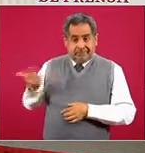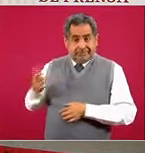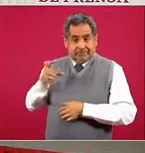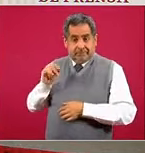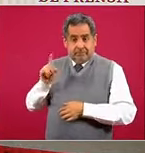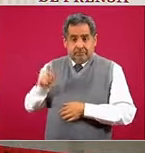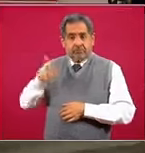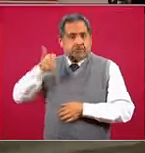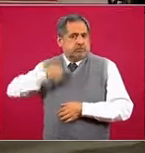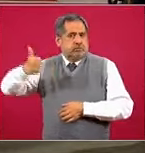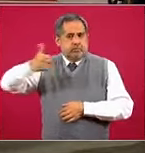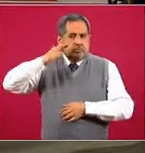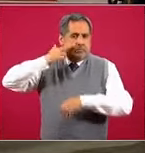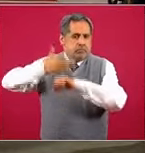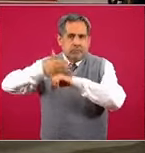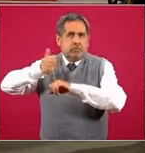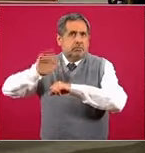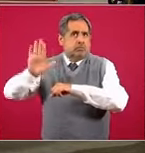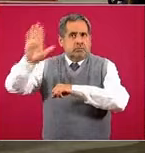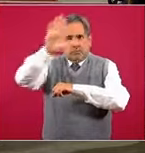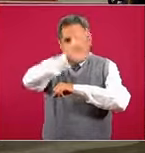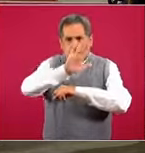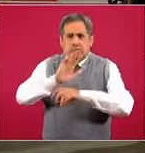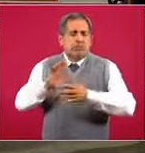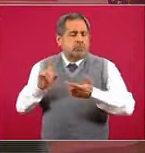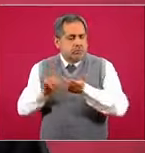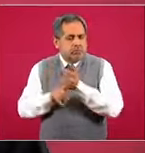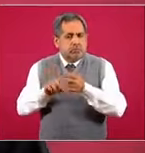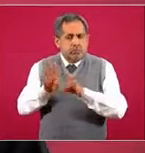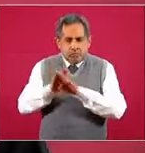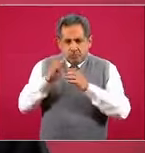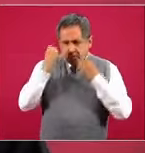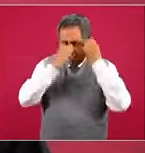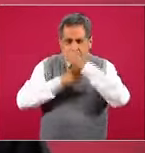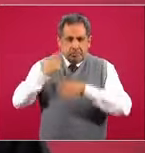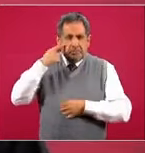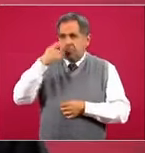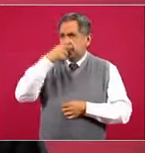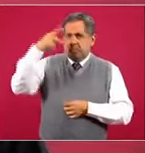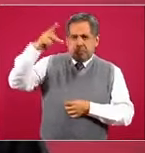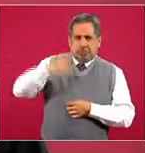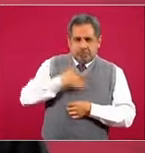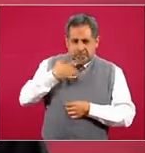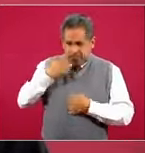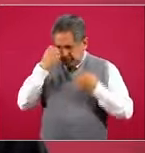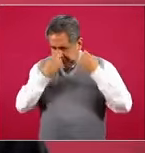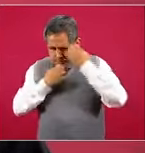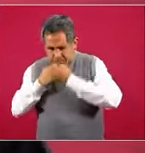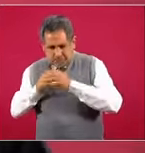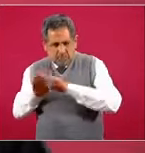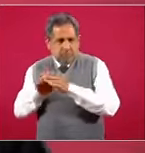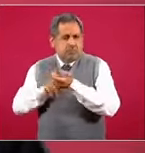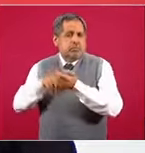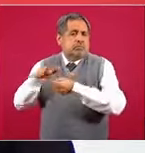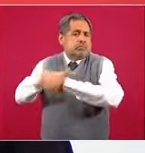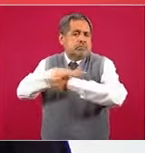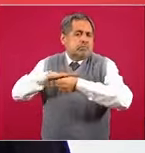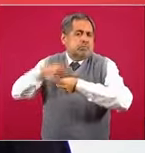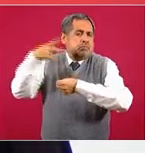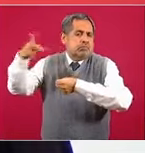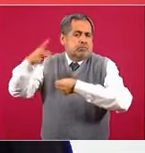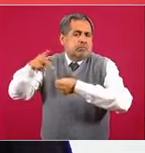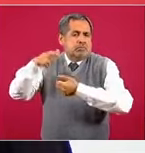Cortés de ser autoridad sanitaria, debe, a través de la evaluación y del análisis técnico de